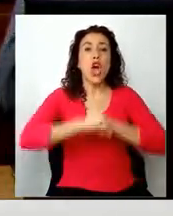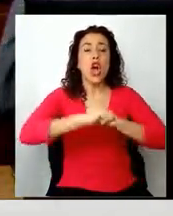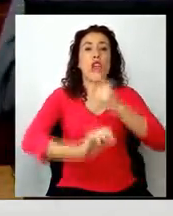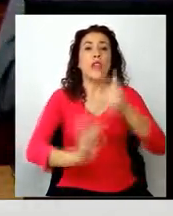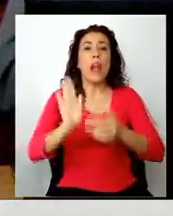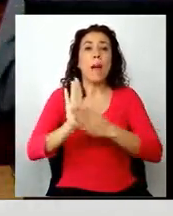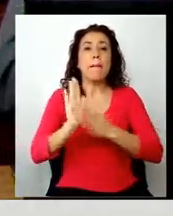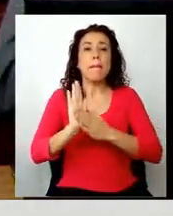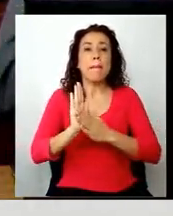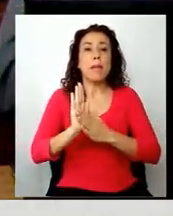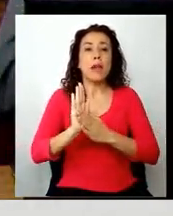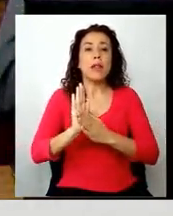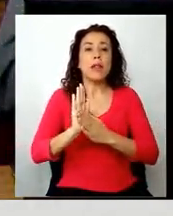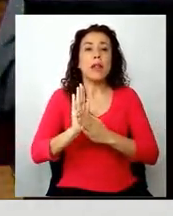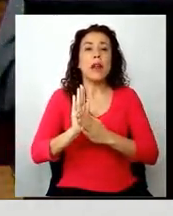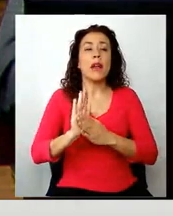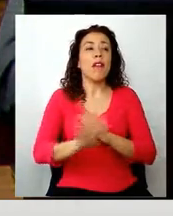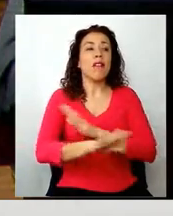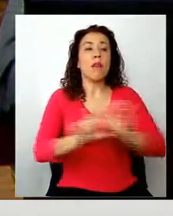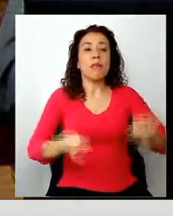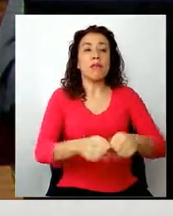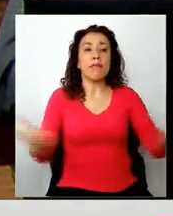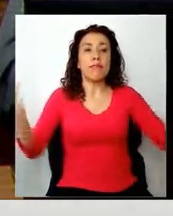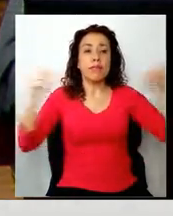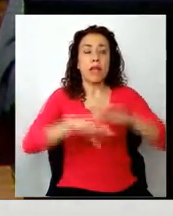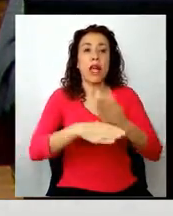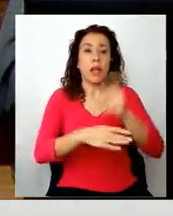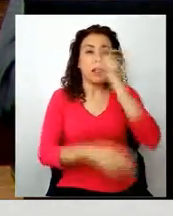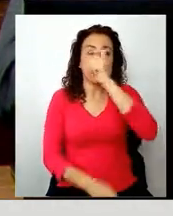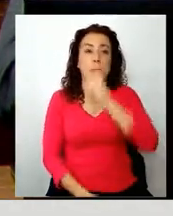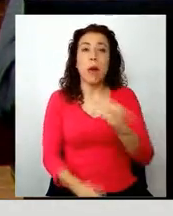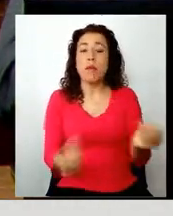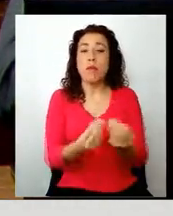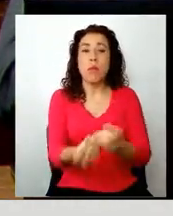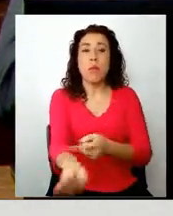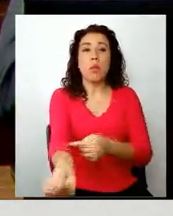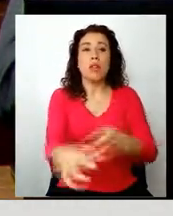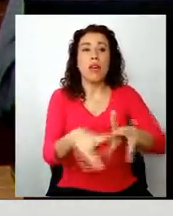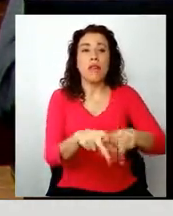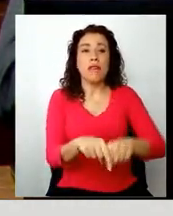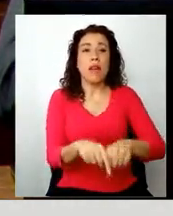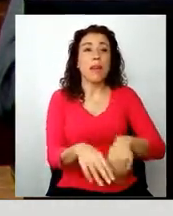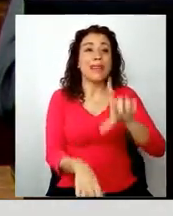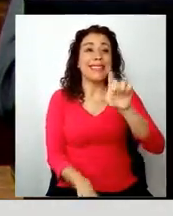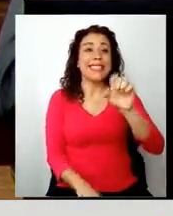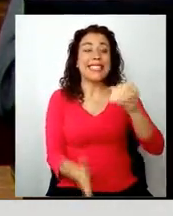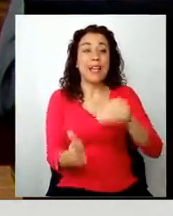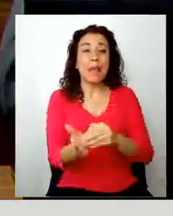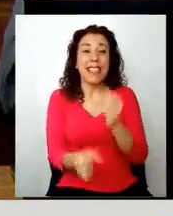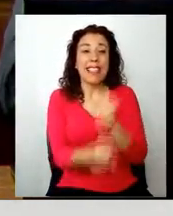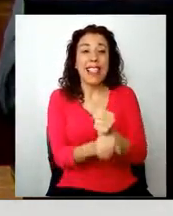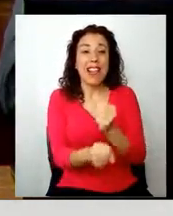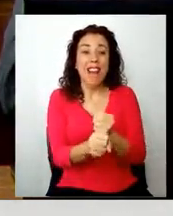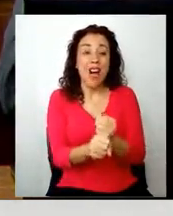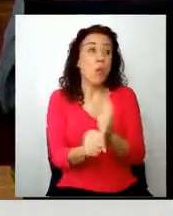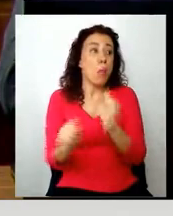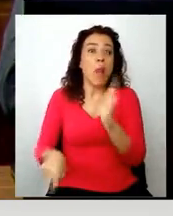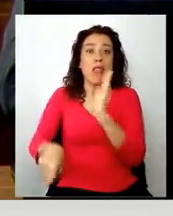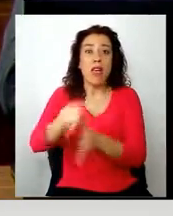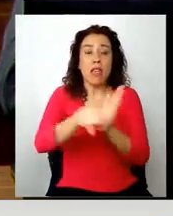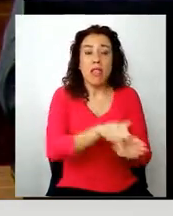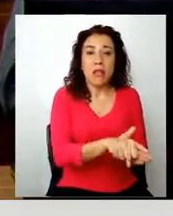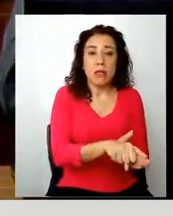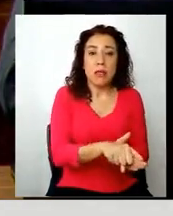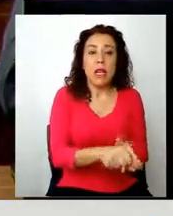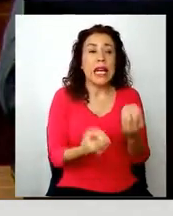a terminar la industria de salmón miles de familias más de 70.000 puestos de trabajo directo lo que ocurre aquí